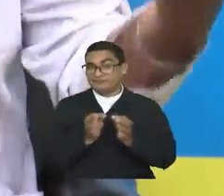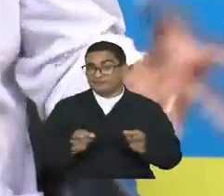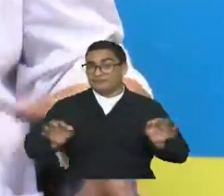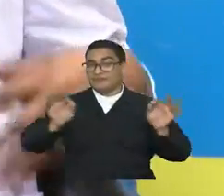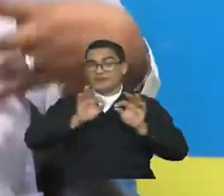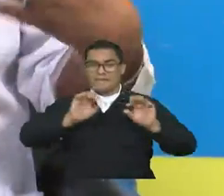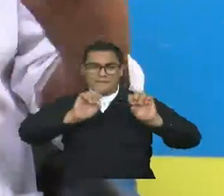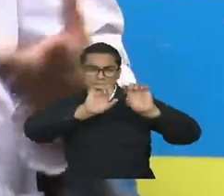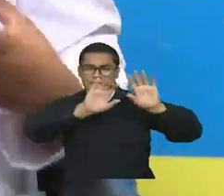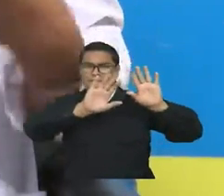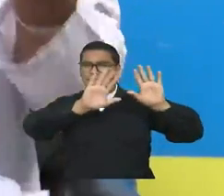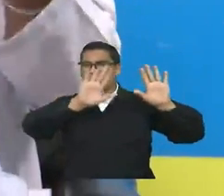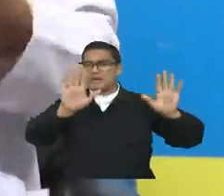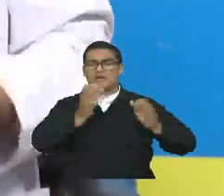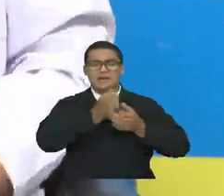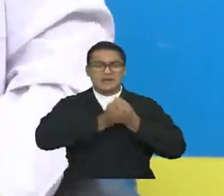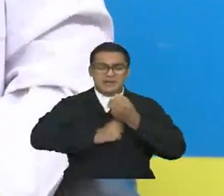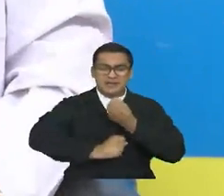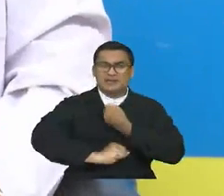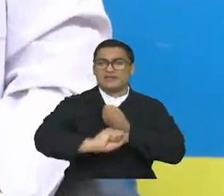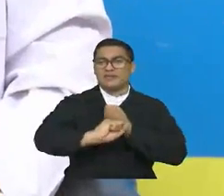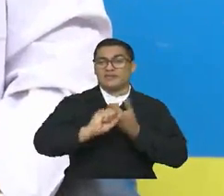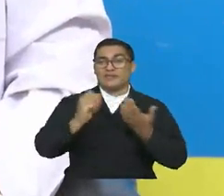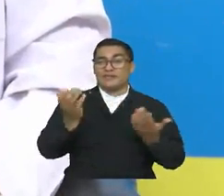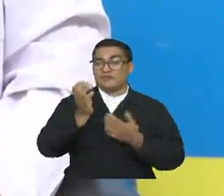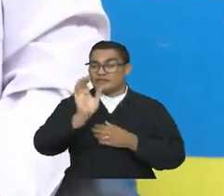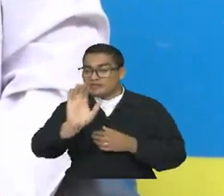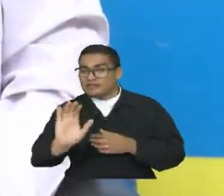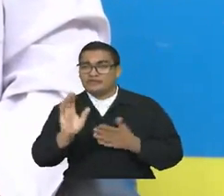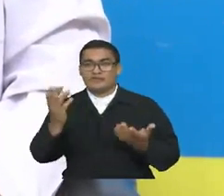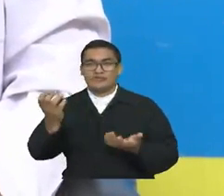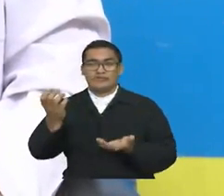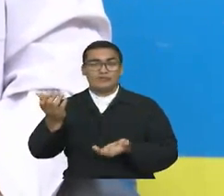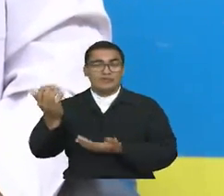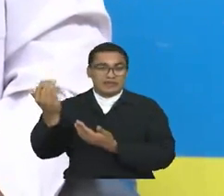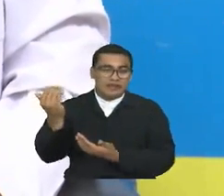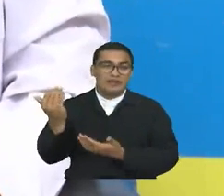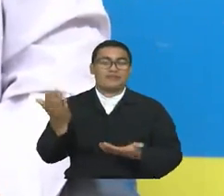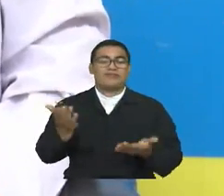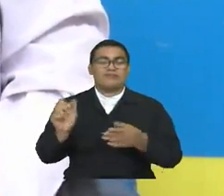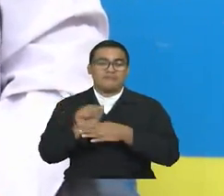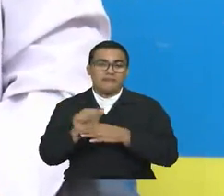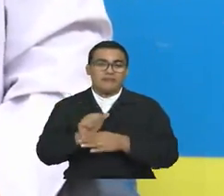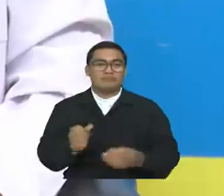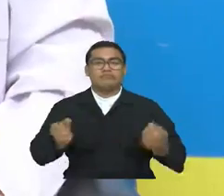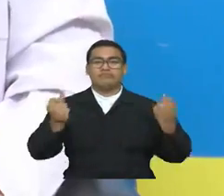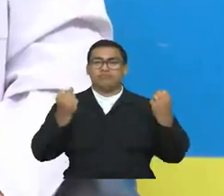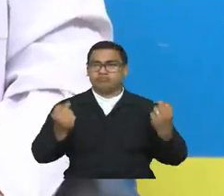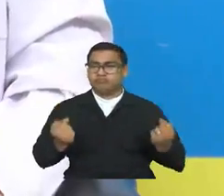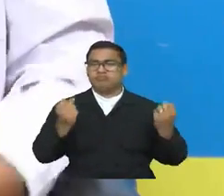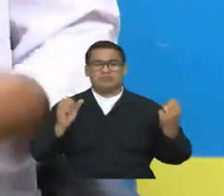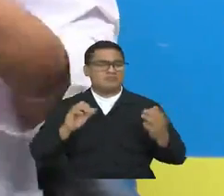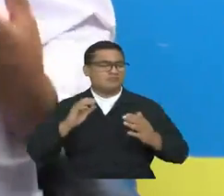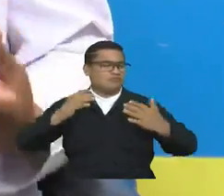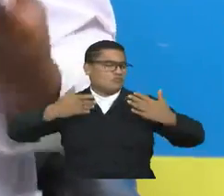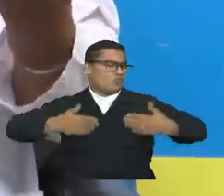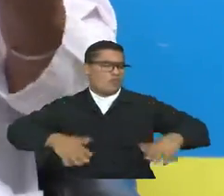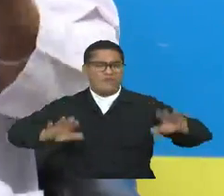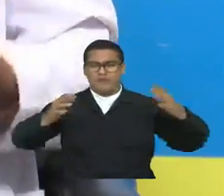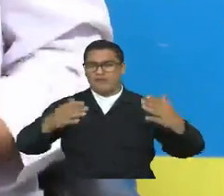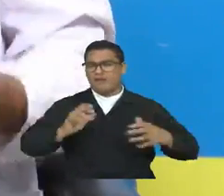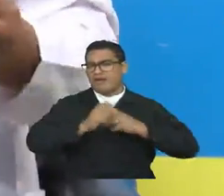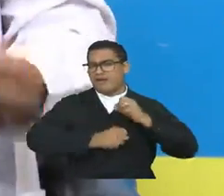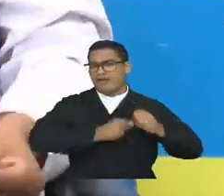hija, a tu nieto, al ejercicio físico, a una vida saludable, no tiene edad en realidad. Lo puedes